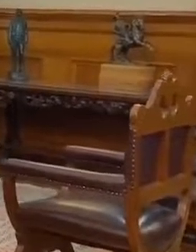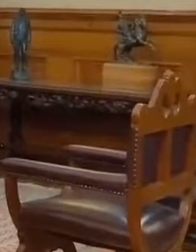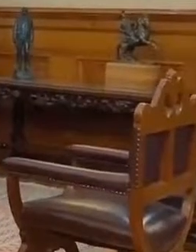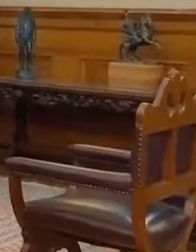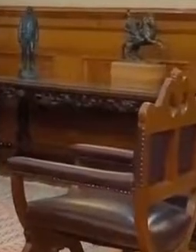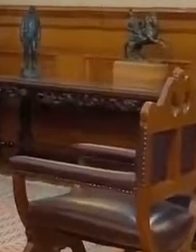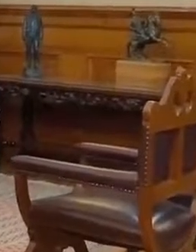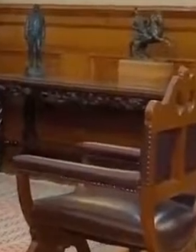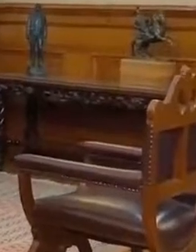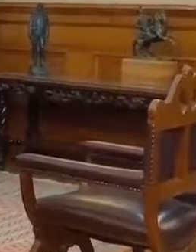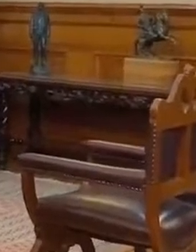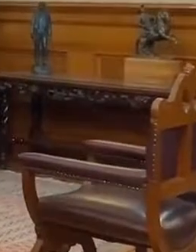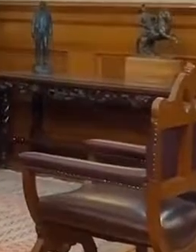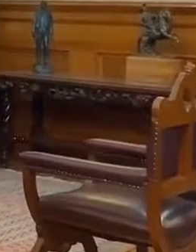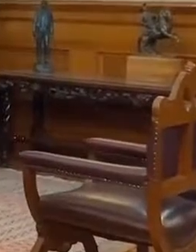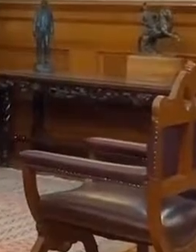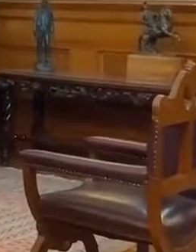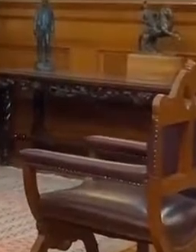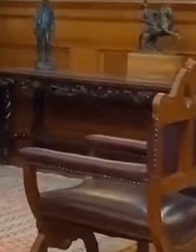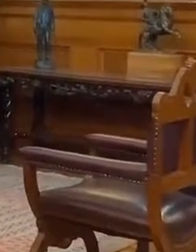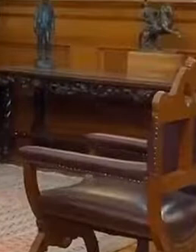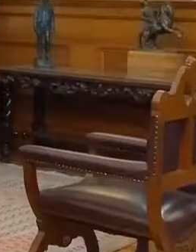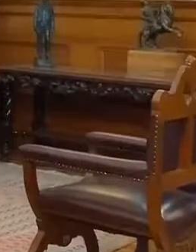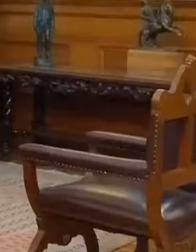20.550.000 empleos que se tenían